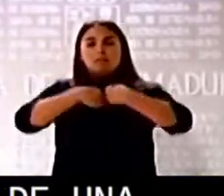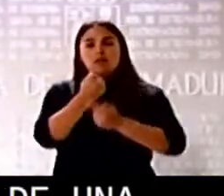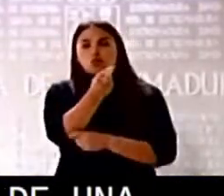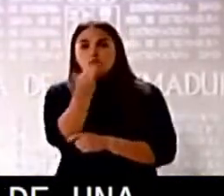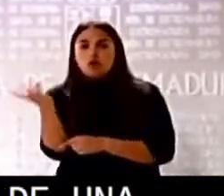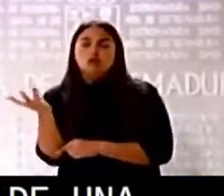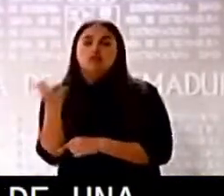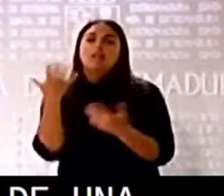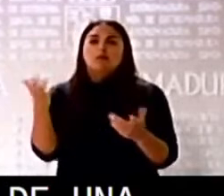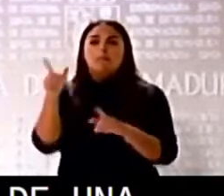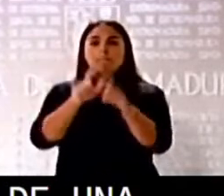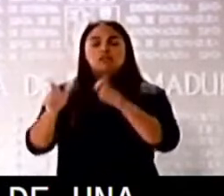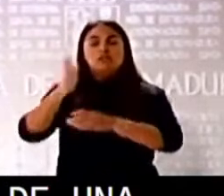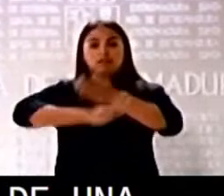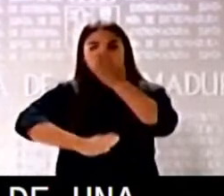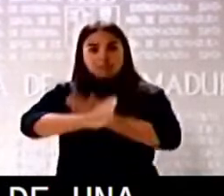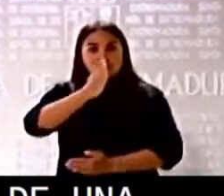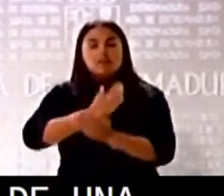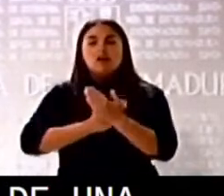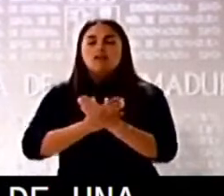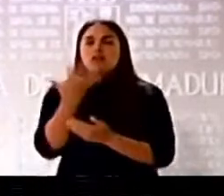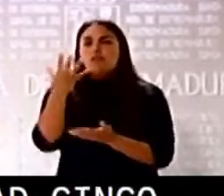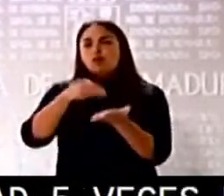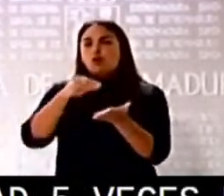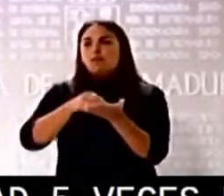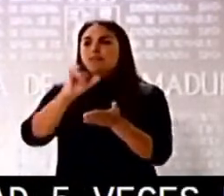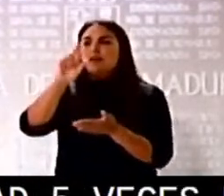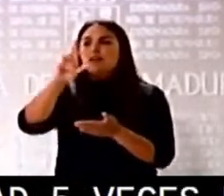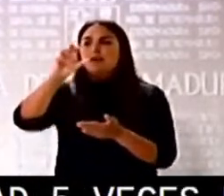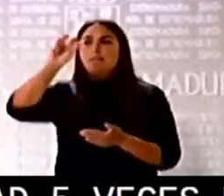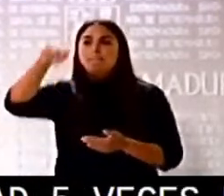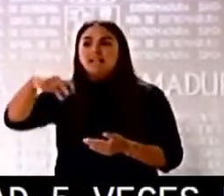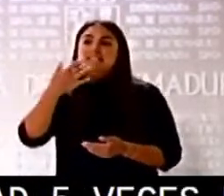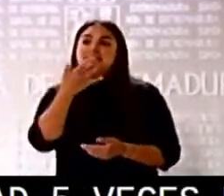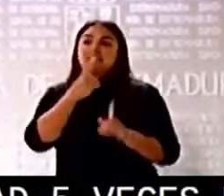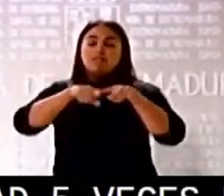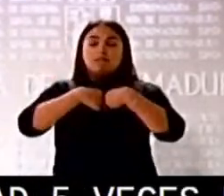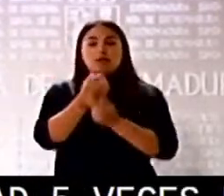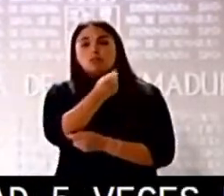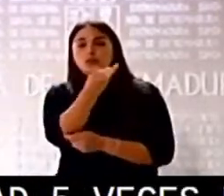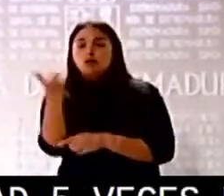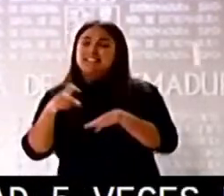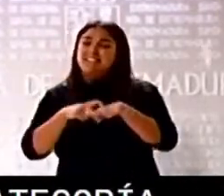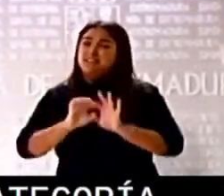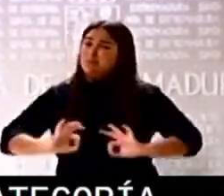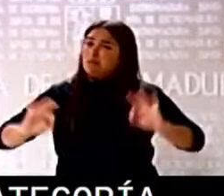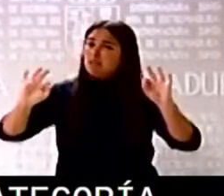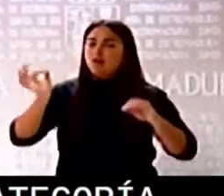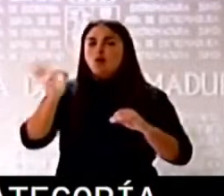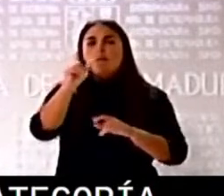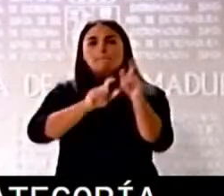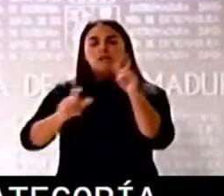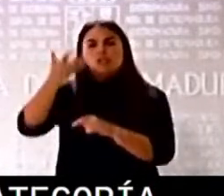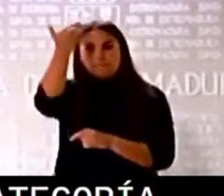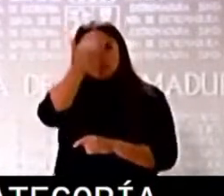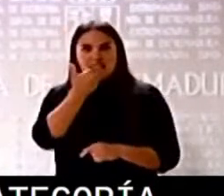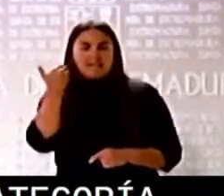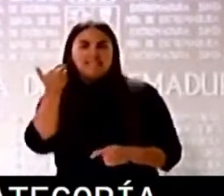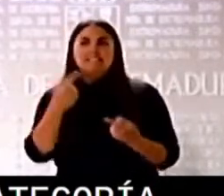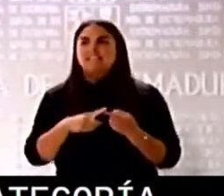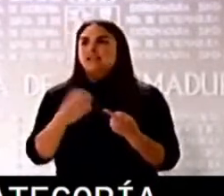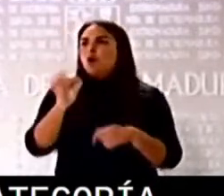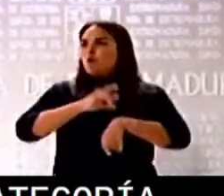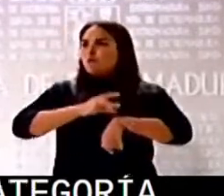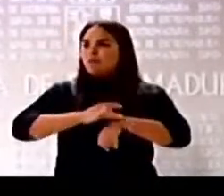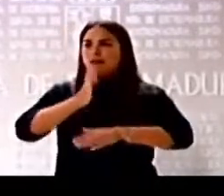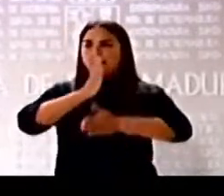numerosa, persona con discapacidad, 5 veces el IPREN cuando sean familias numerosas de categoría especial, personas con parálisis cerebral,